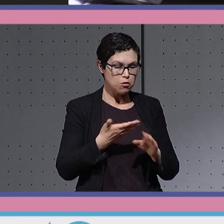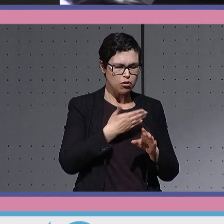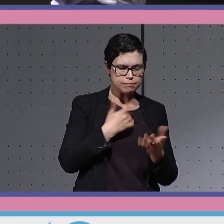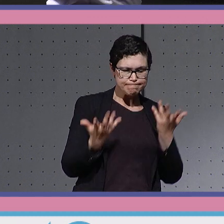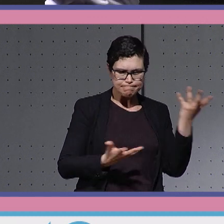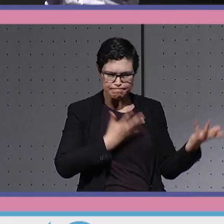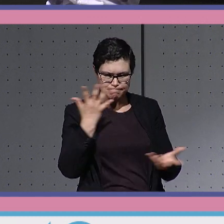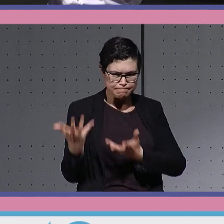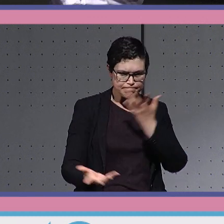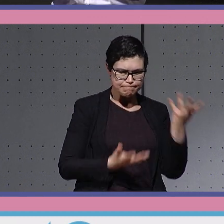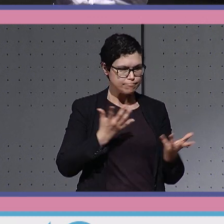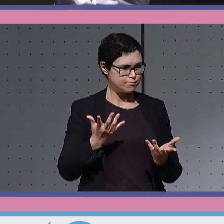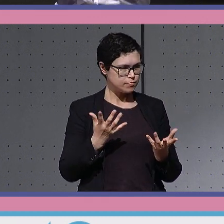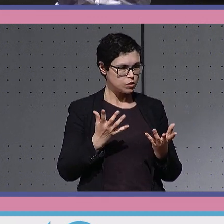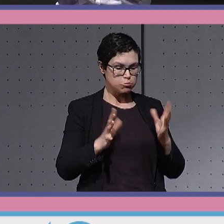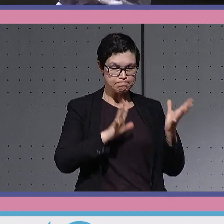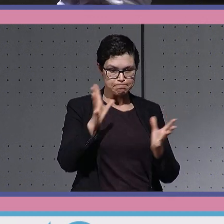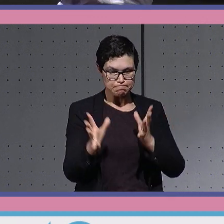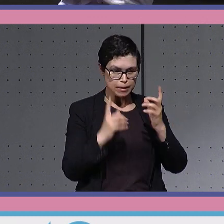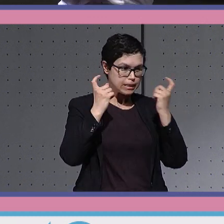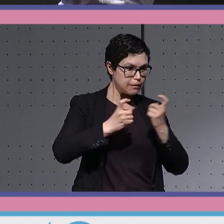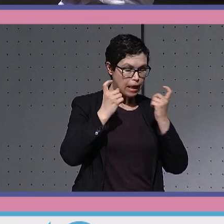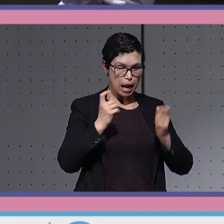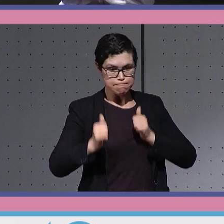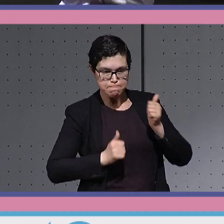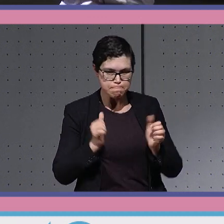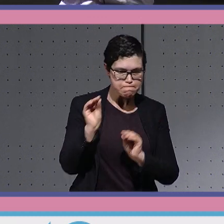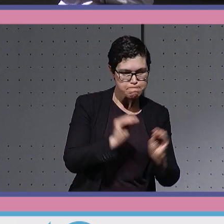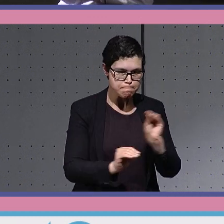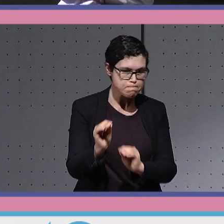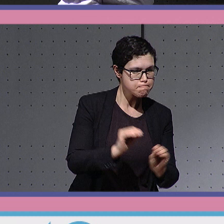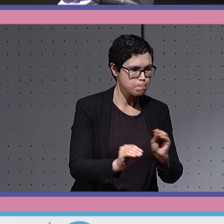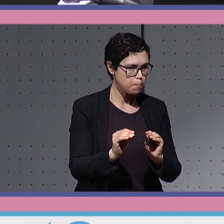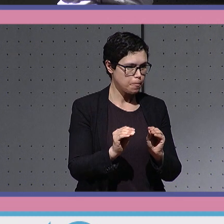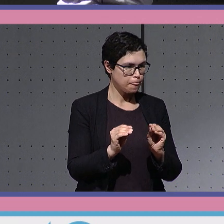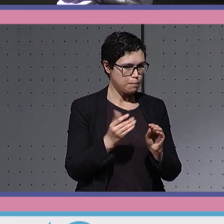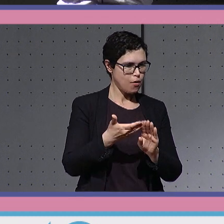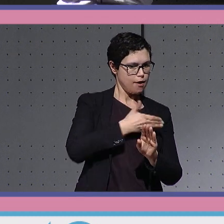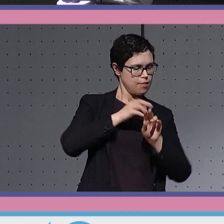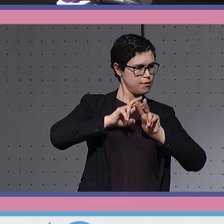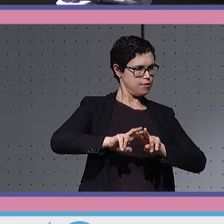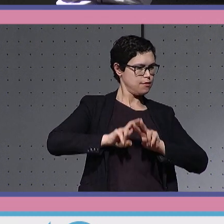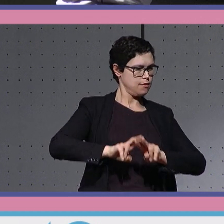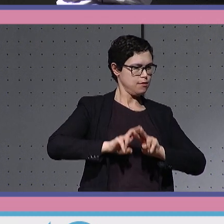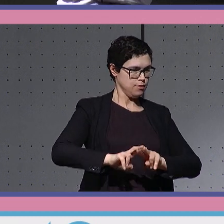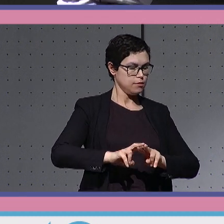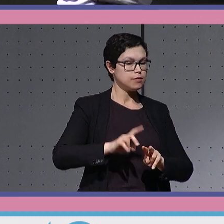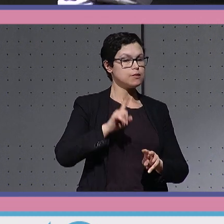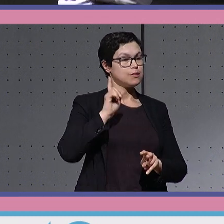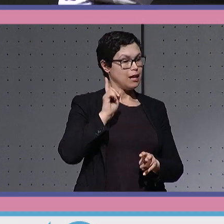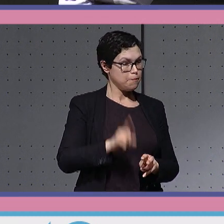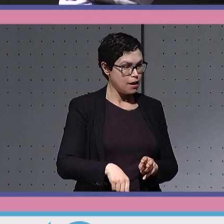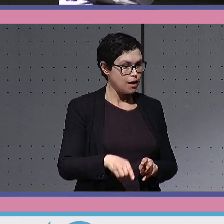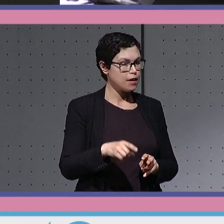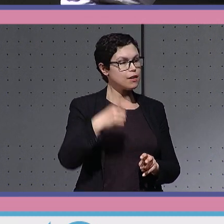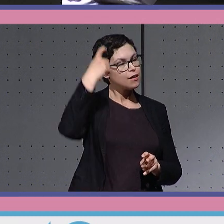tratamientos sintomáticos o intentar evitar lo que hay, o intentar mejorar cosas, apoyándose también en una cosa que es preciosa, que es la